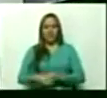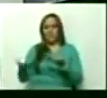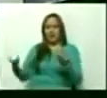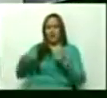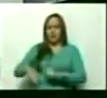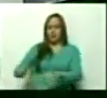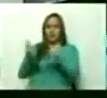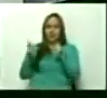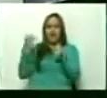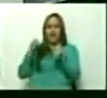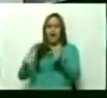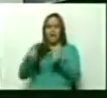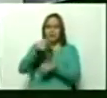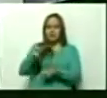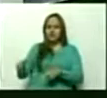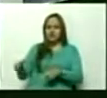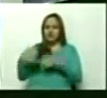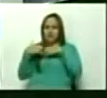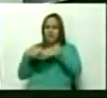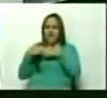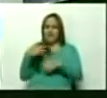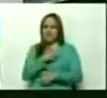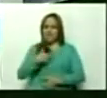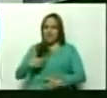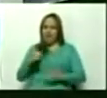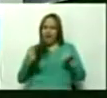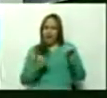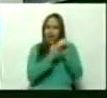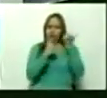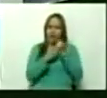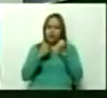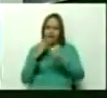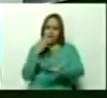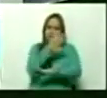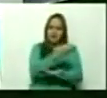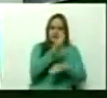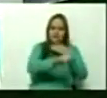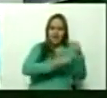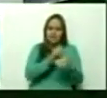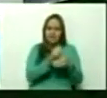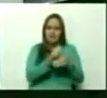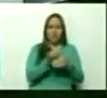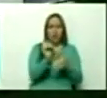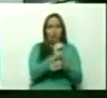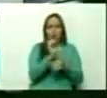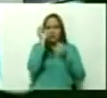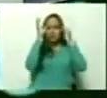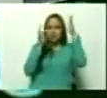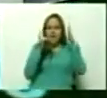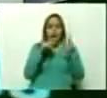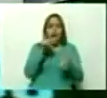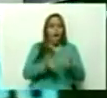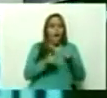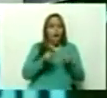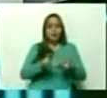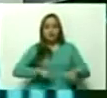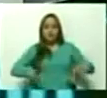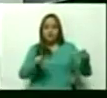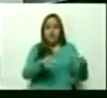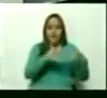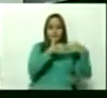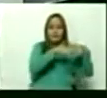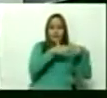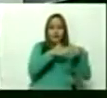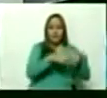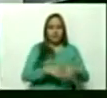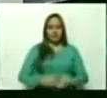ven el potencial que tiene este municipio para irse allí, informar e instituir o crear una sucursal de alguna de las empresas,